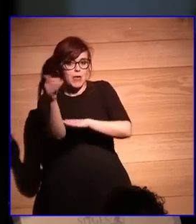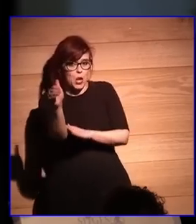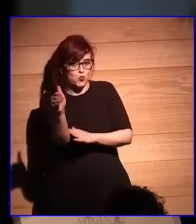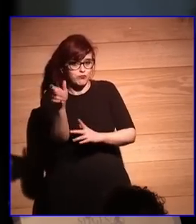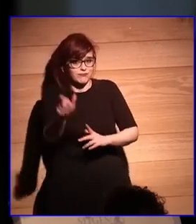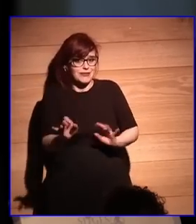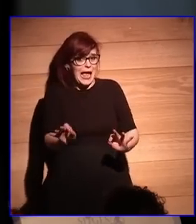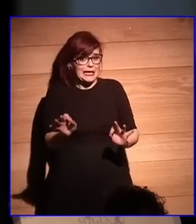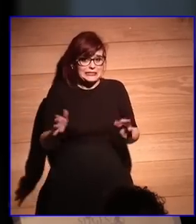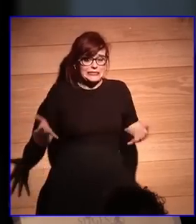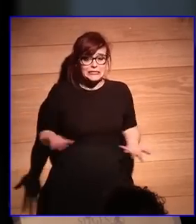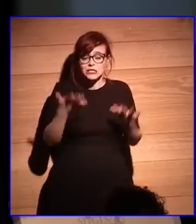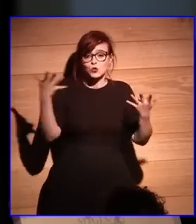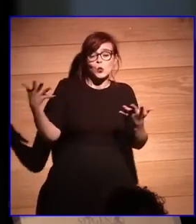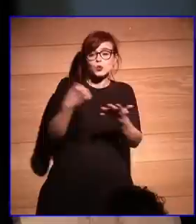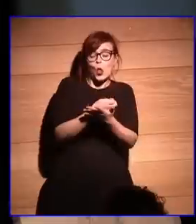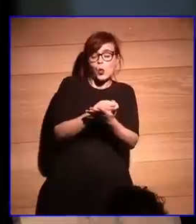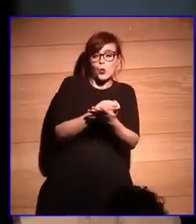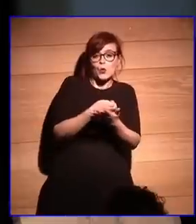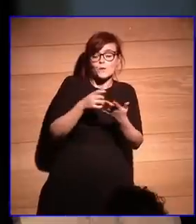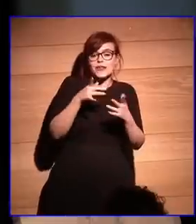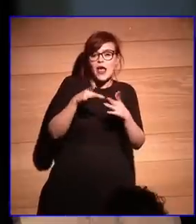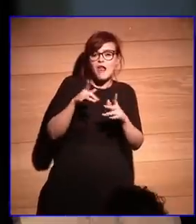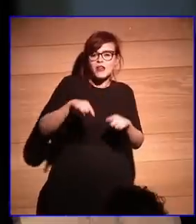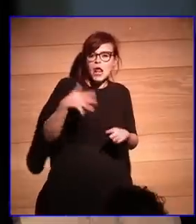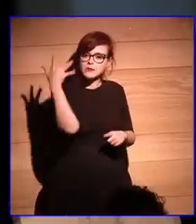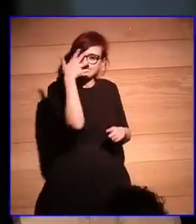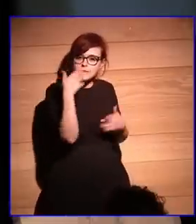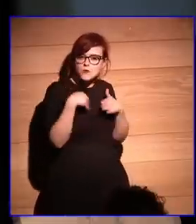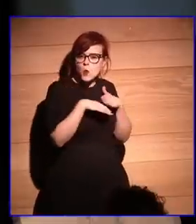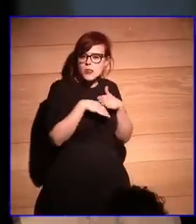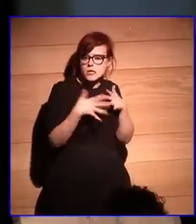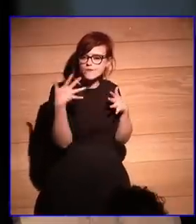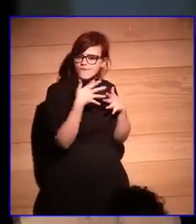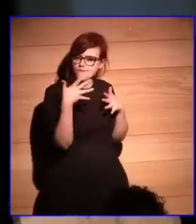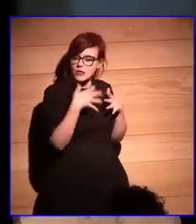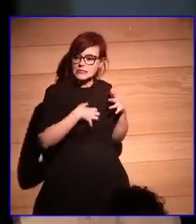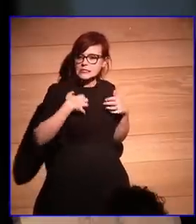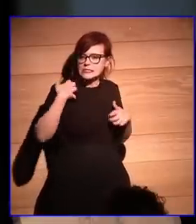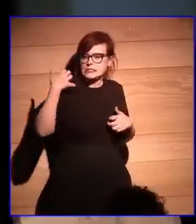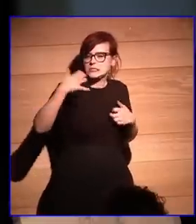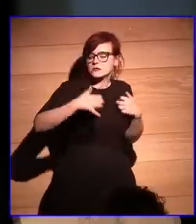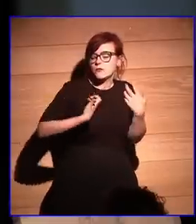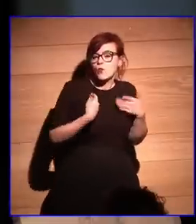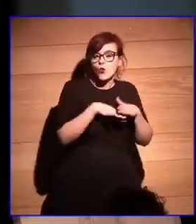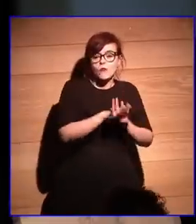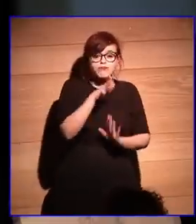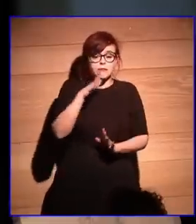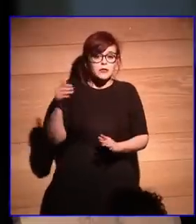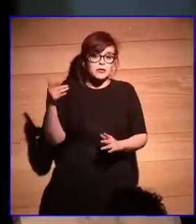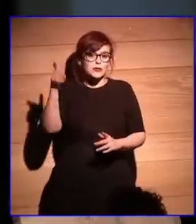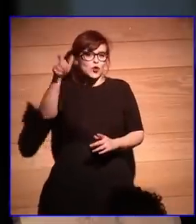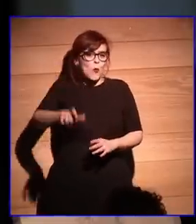es cuando todo eso se puede convertir en rencor, en resentimiento, claro, y acaba deviniendo en la existencia